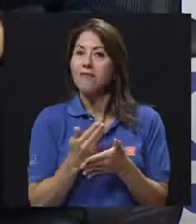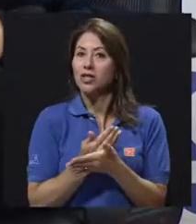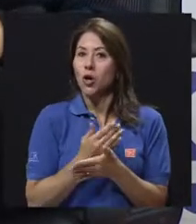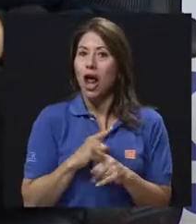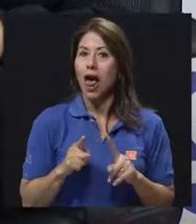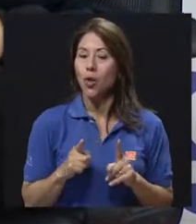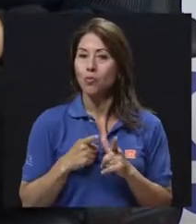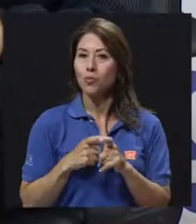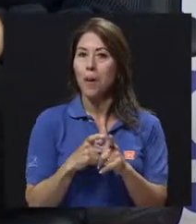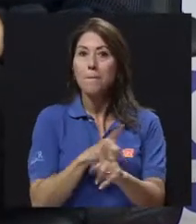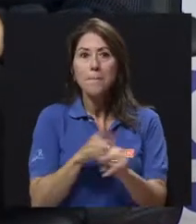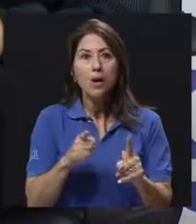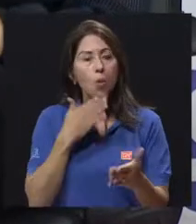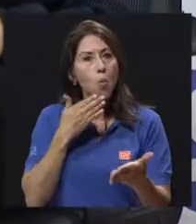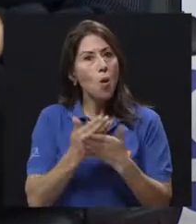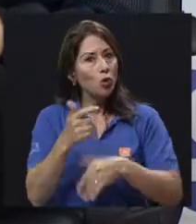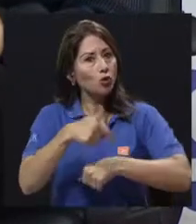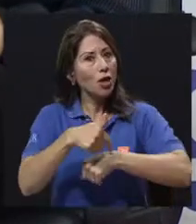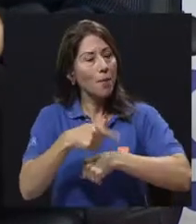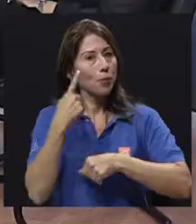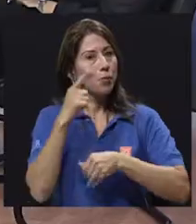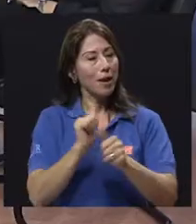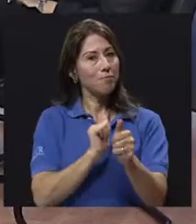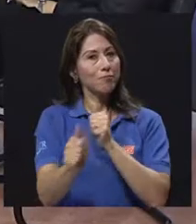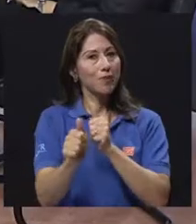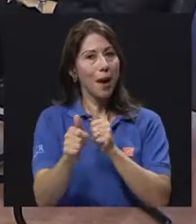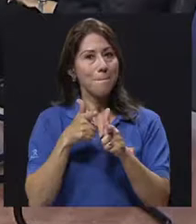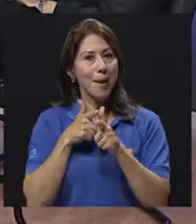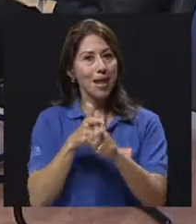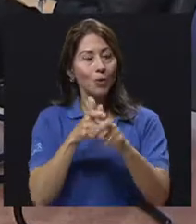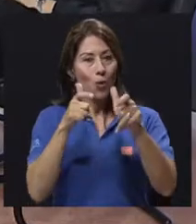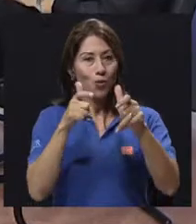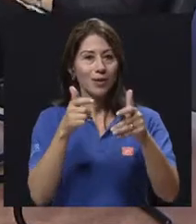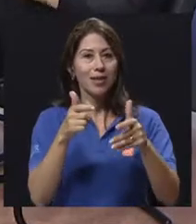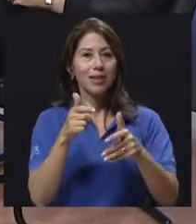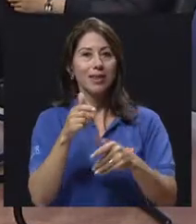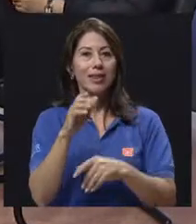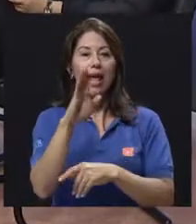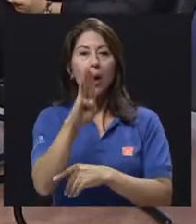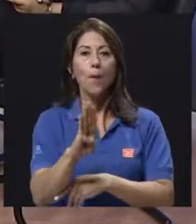tiempos, inclusive para clasificar a la maratón de Boston, que es una maratón que solo con tiempo,